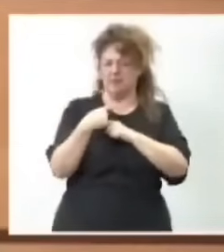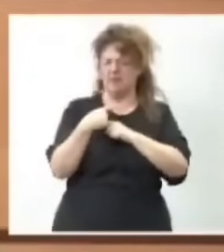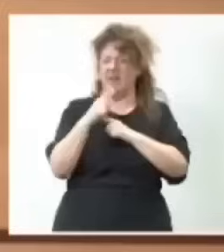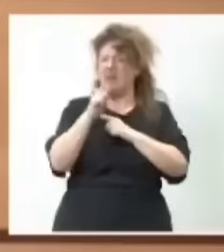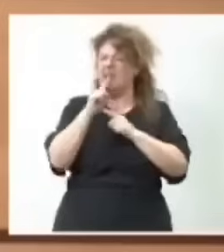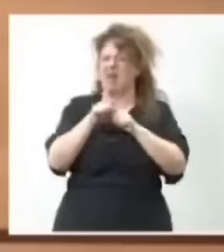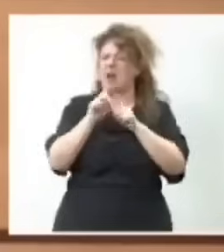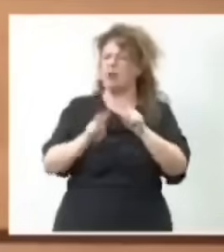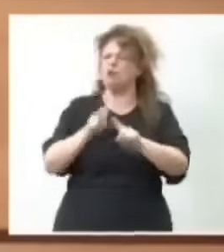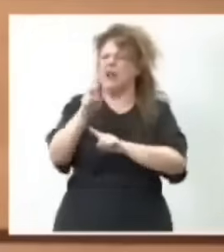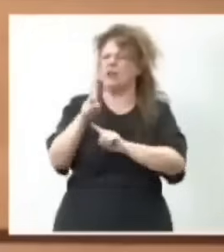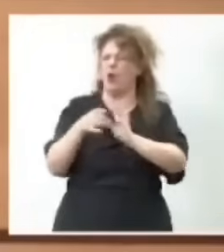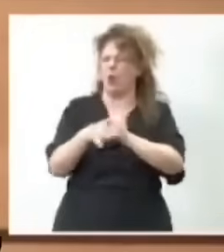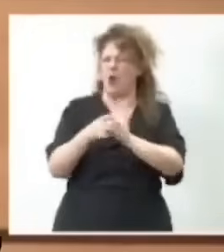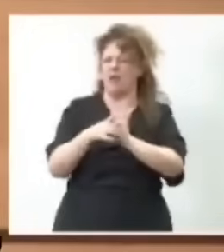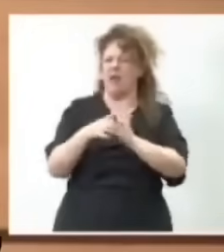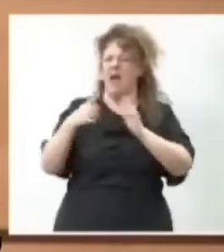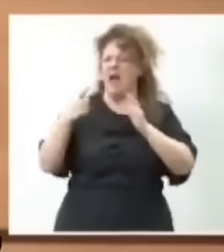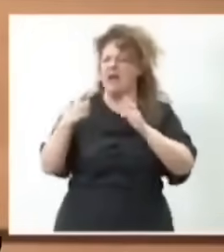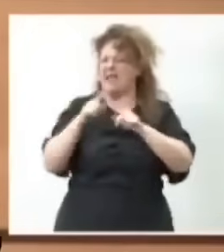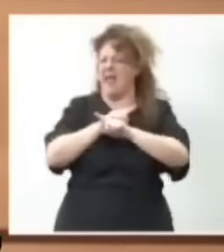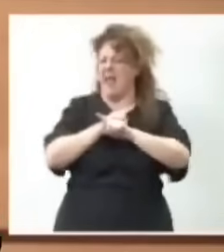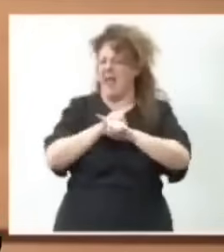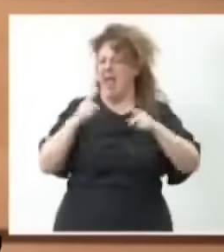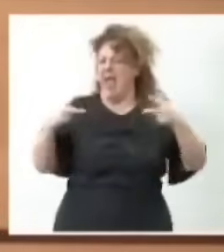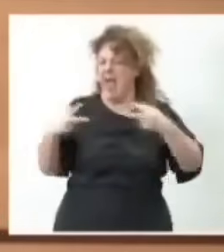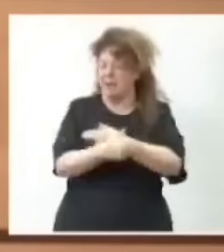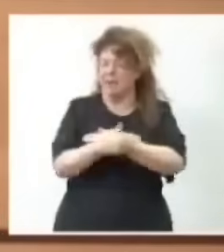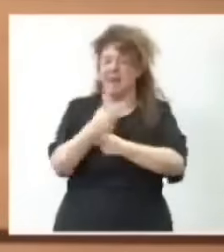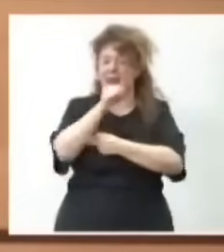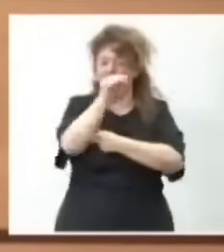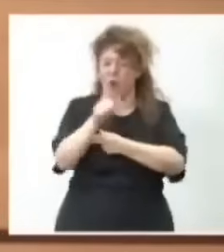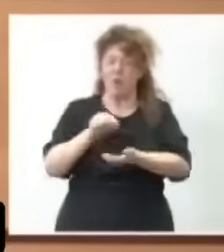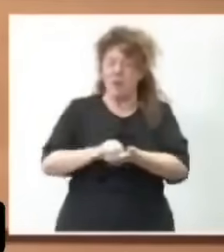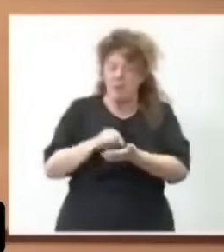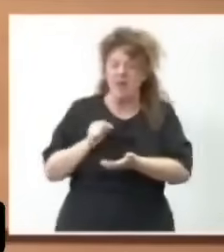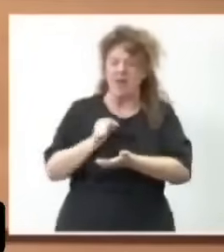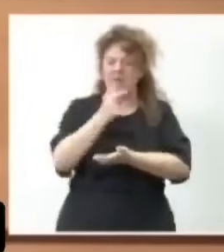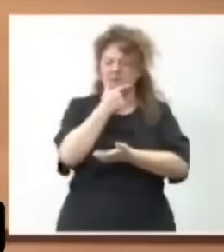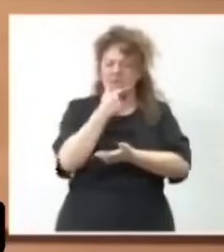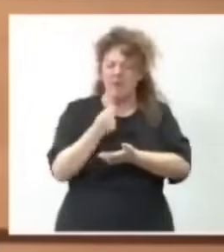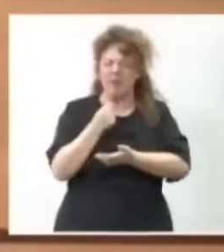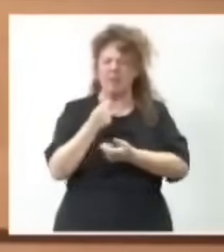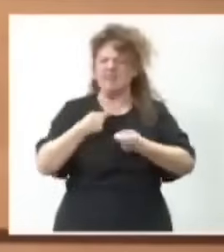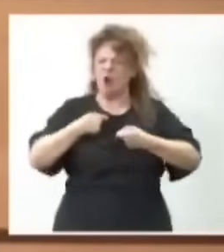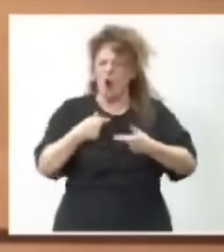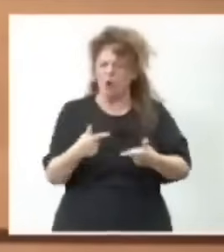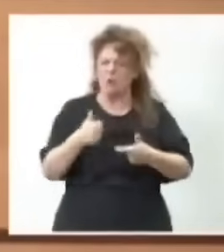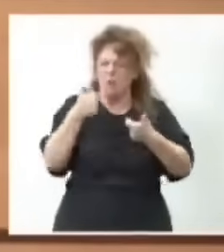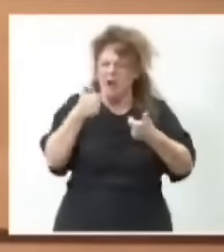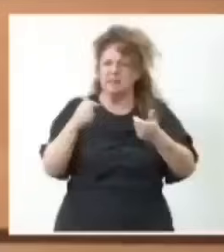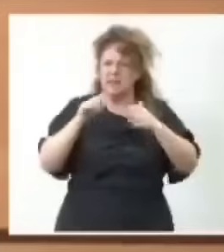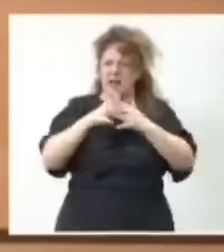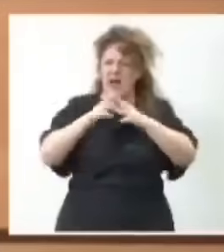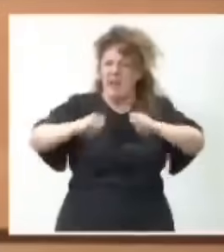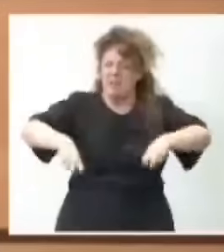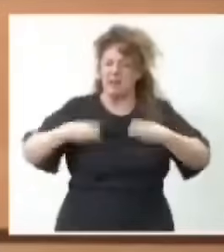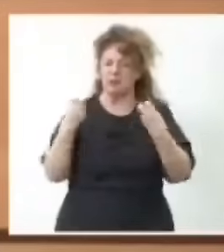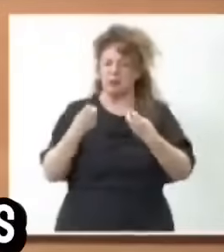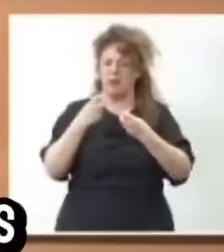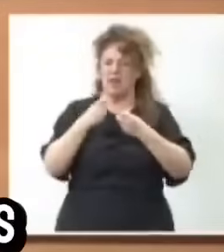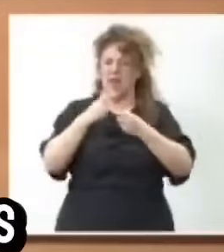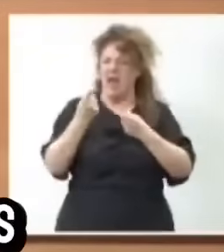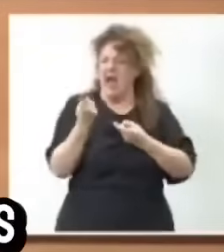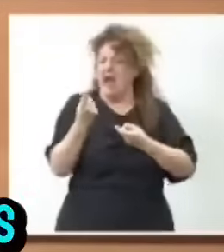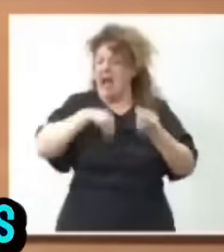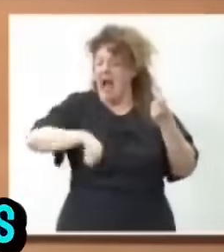salto cualitativo que paliará de manera inmediata, fácil, sin costes nuevos en infraestructuras ni proyectos a 2050, las